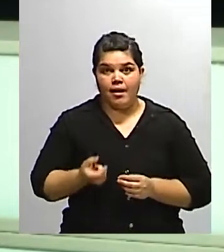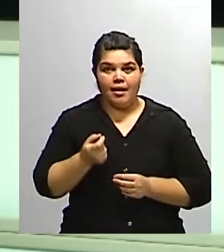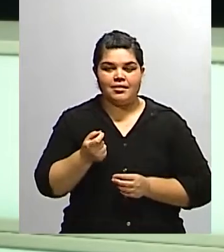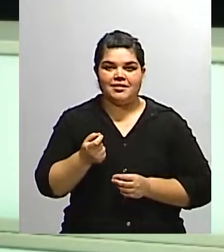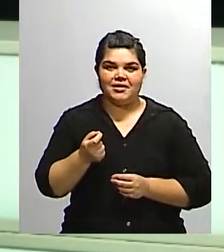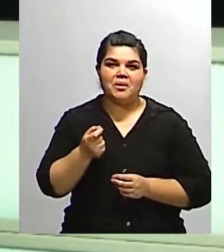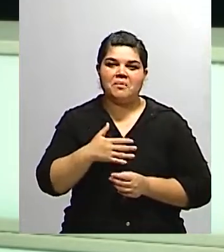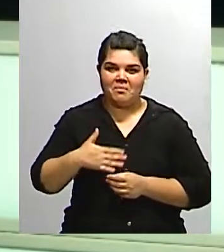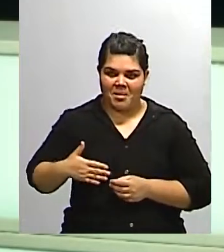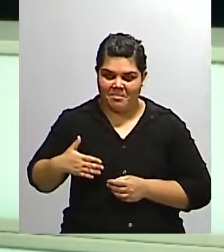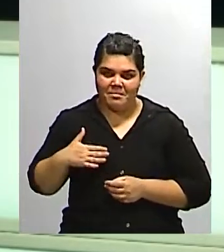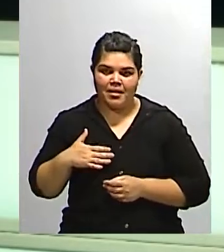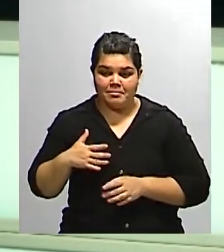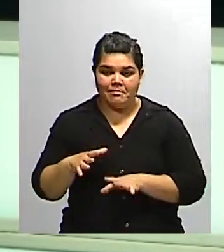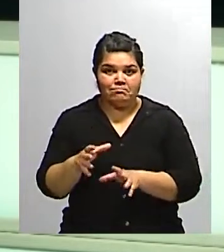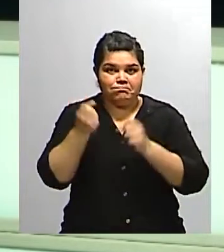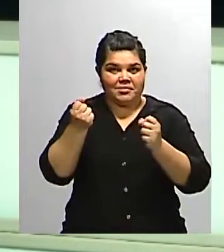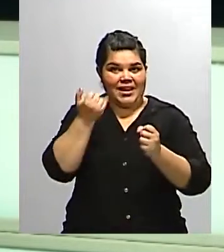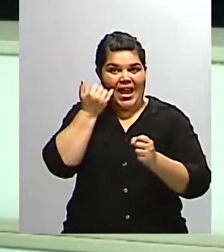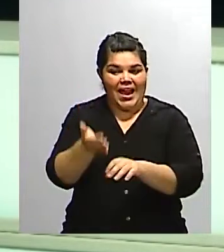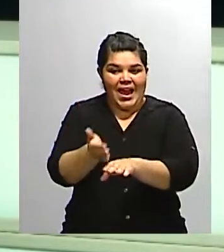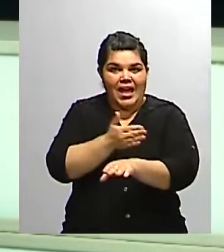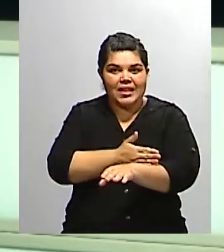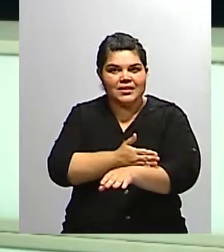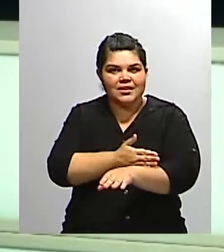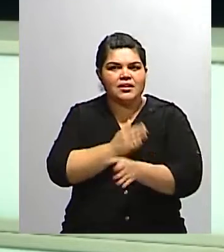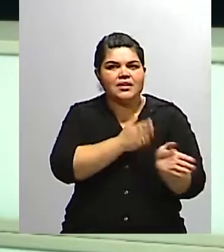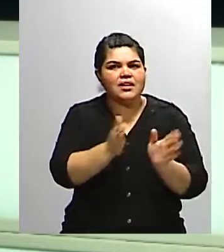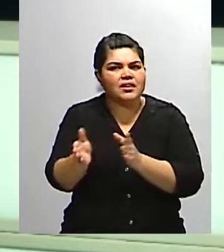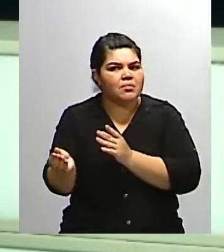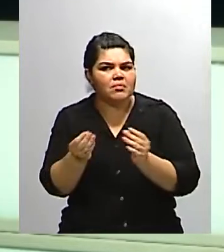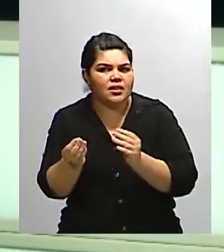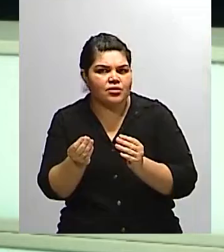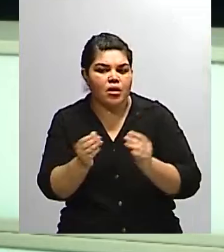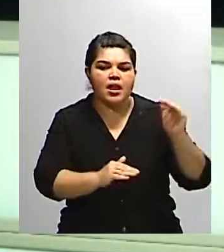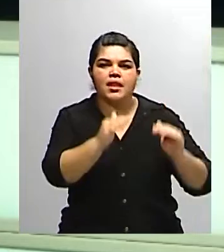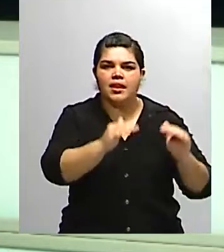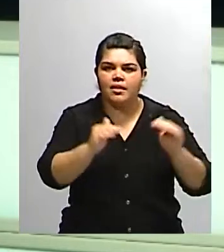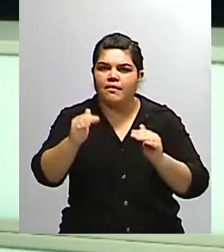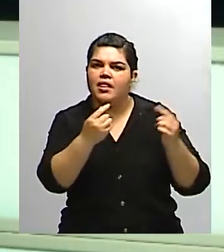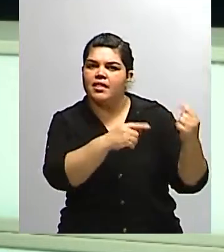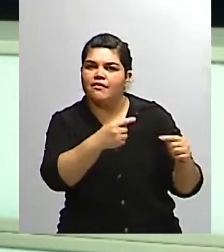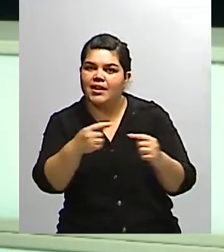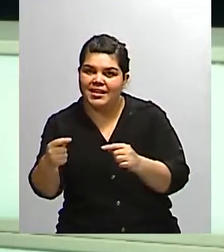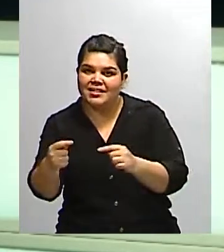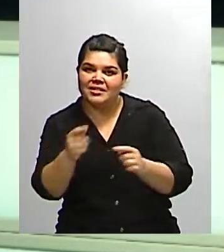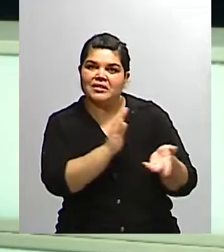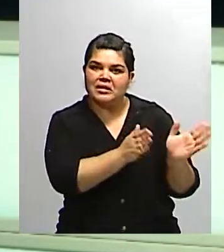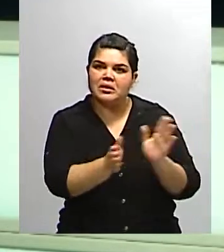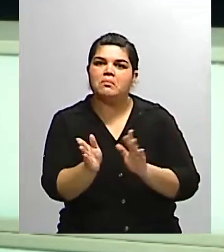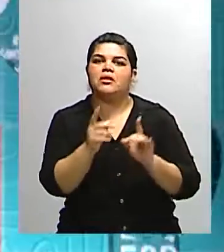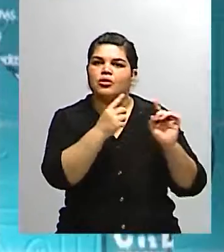cáncer? Usted dijo, bueno, que hay distintos como niveles y a partir de eso obviamente tiene que ver el tratamiento que se hace,